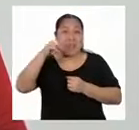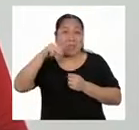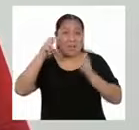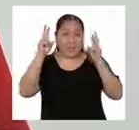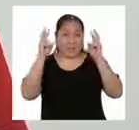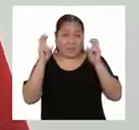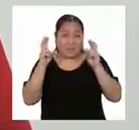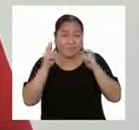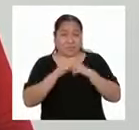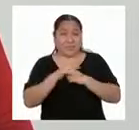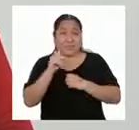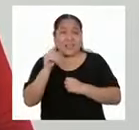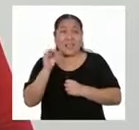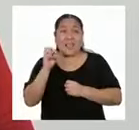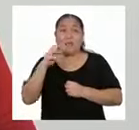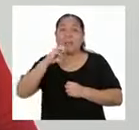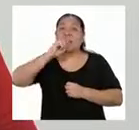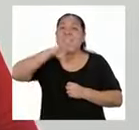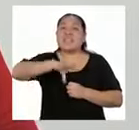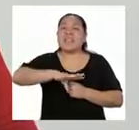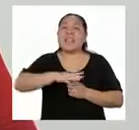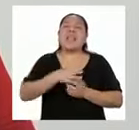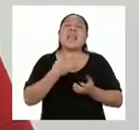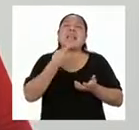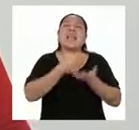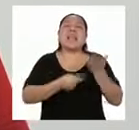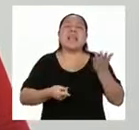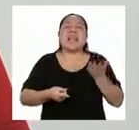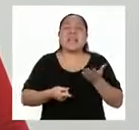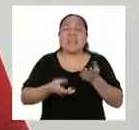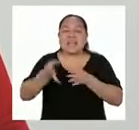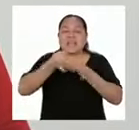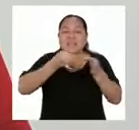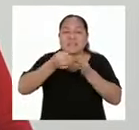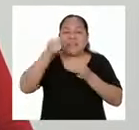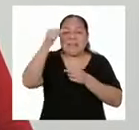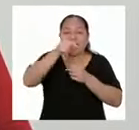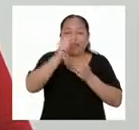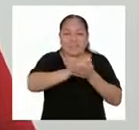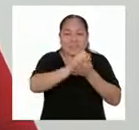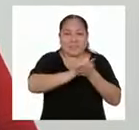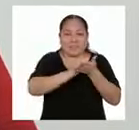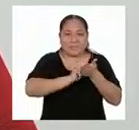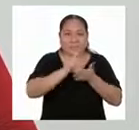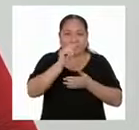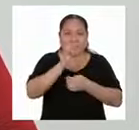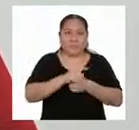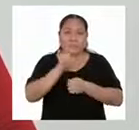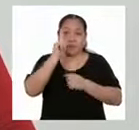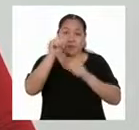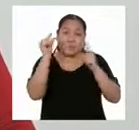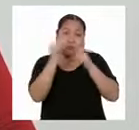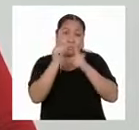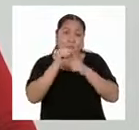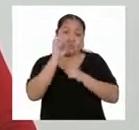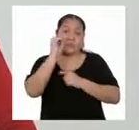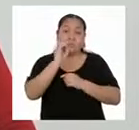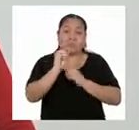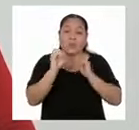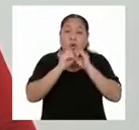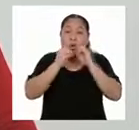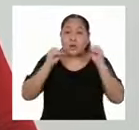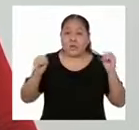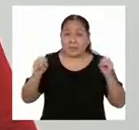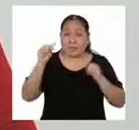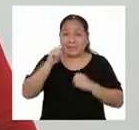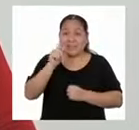de qué va a tratar el texto y suele expresarse a través de una palabra o una oración. El tema